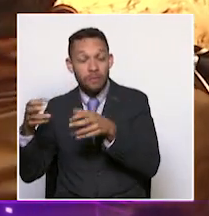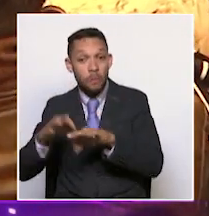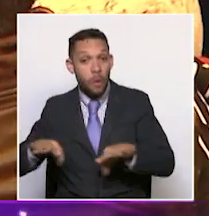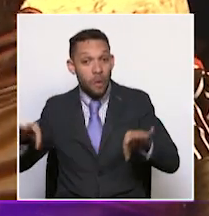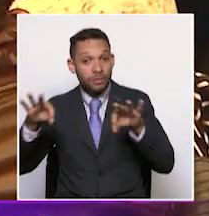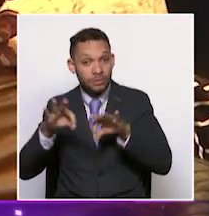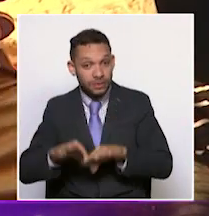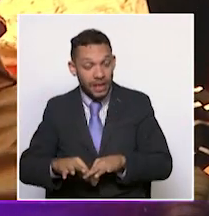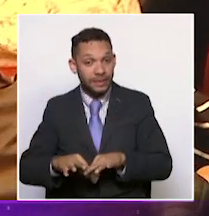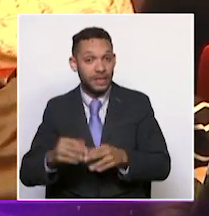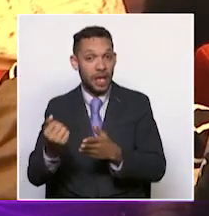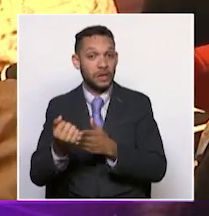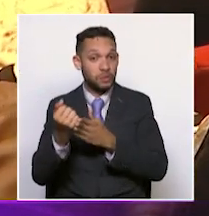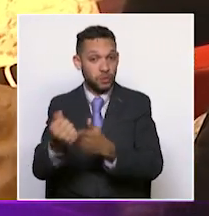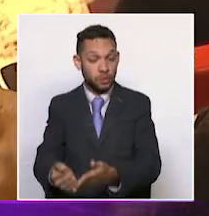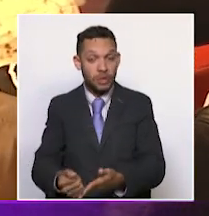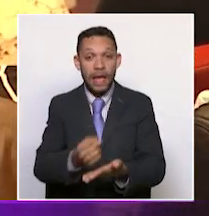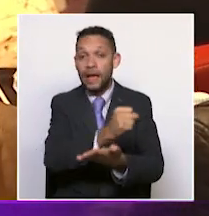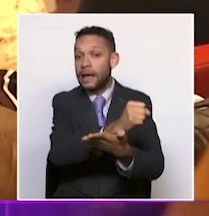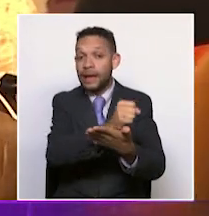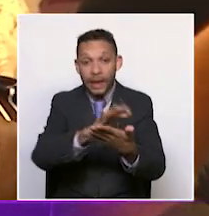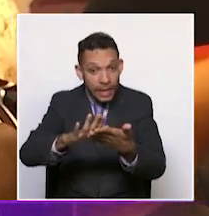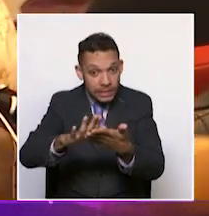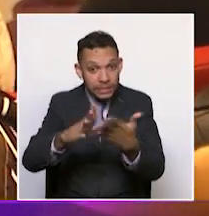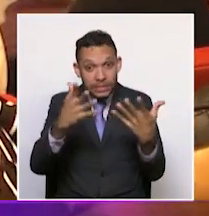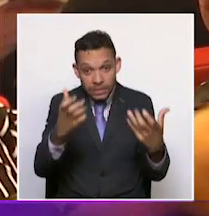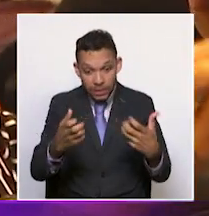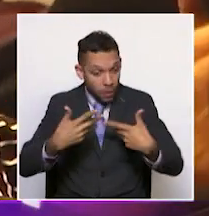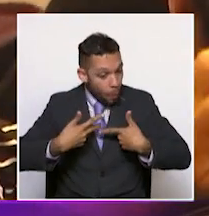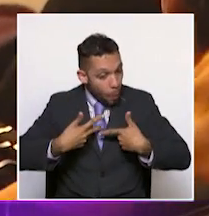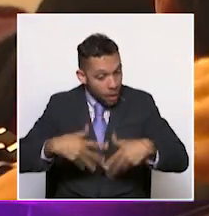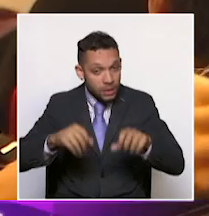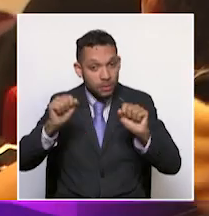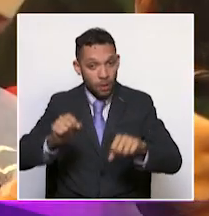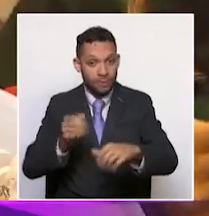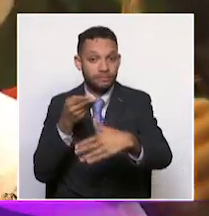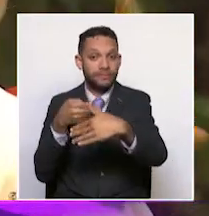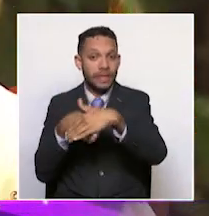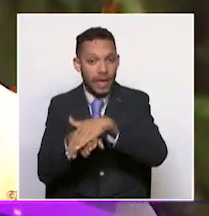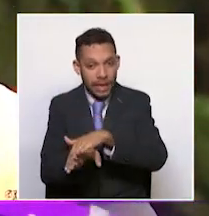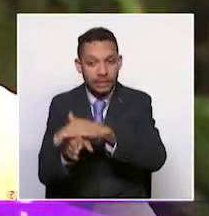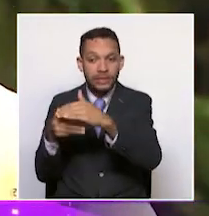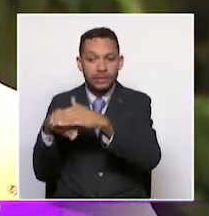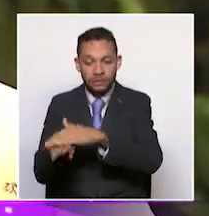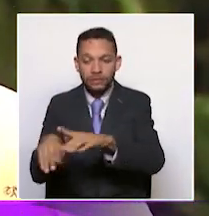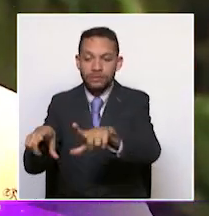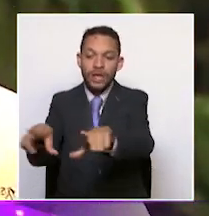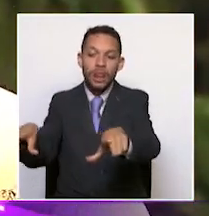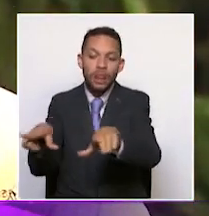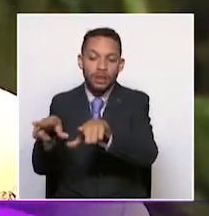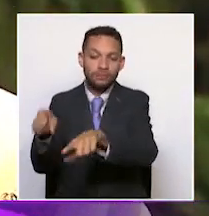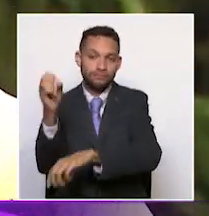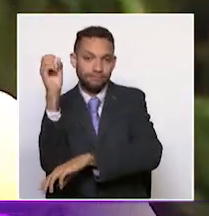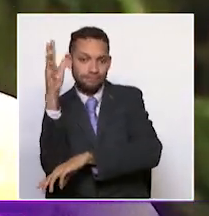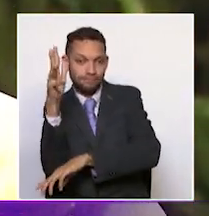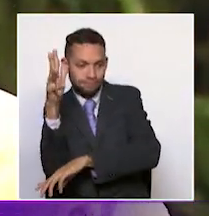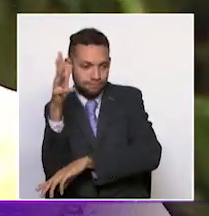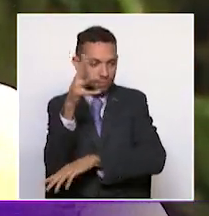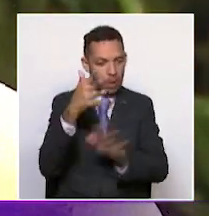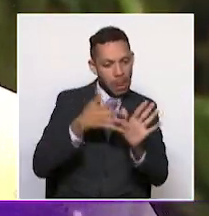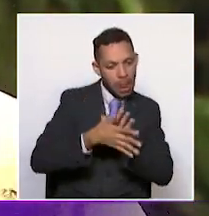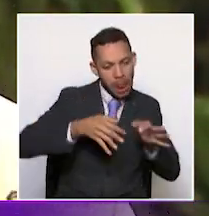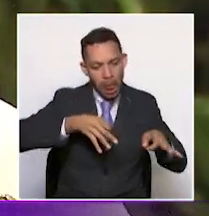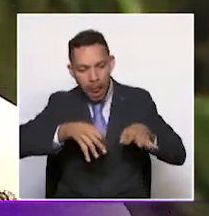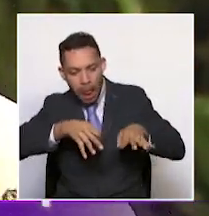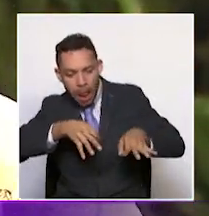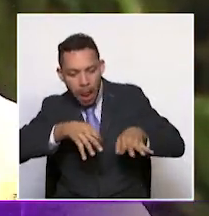un festival, entonces puede cualquier persona que quiera ir a los laboratorios, que son espacios como talleres de creación que finalmente se exponen